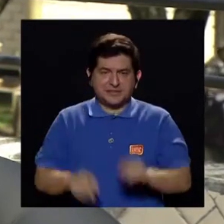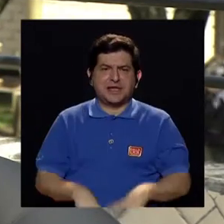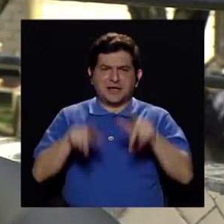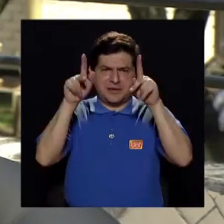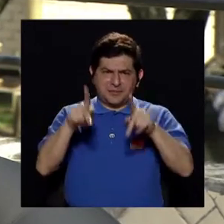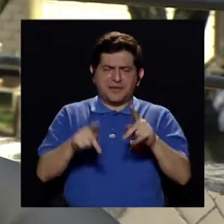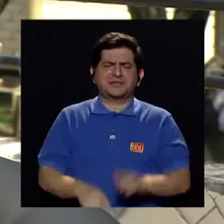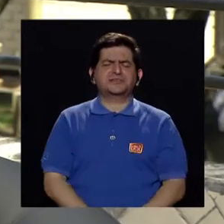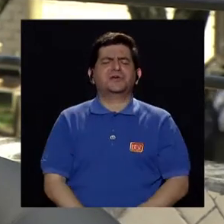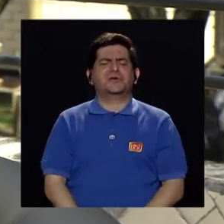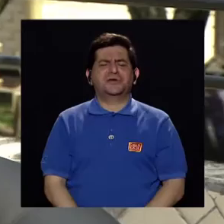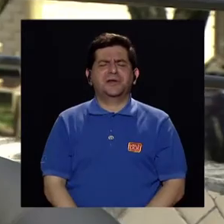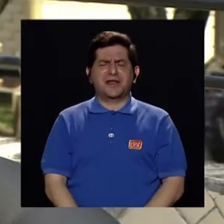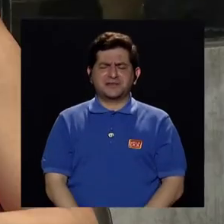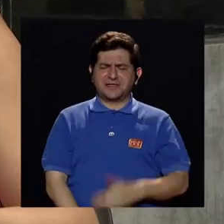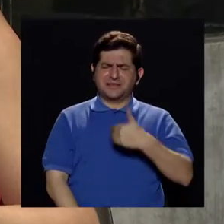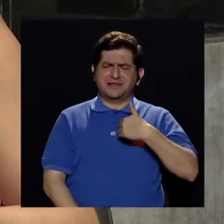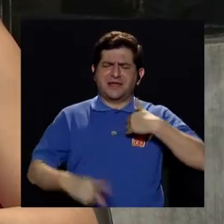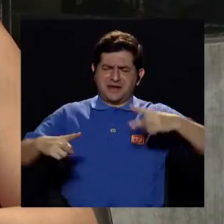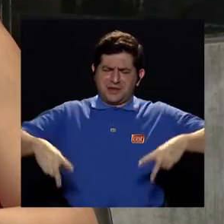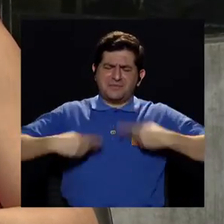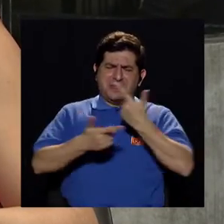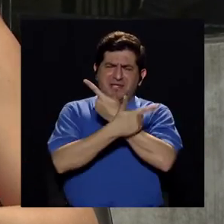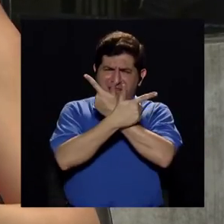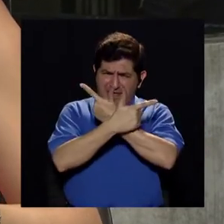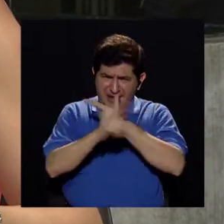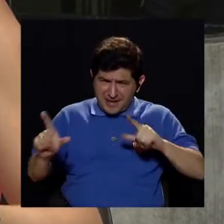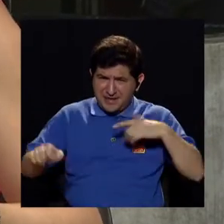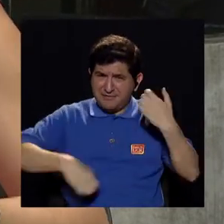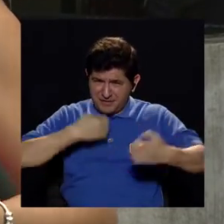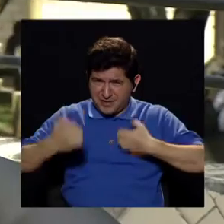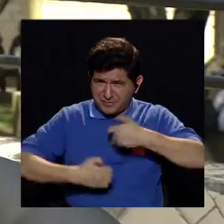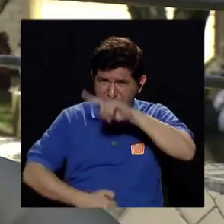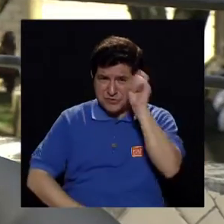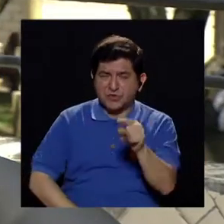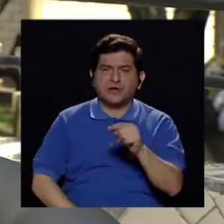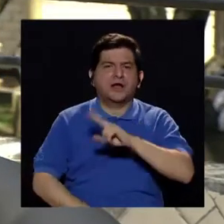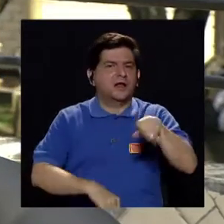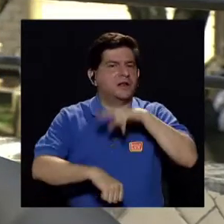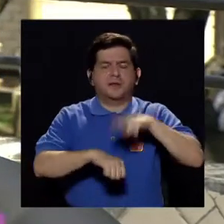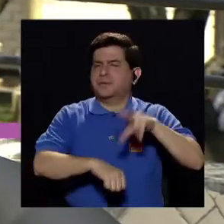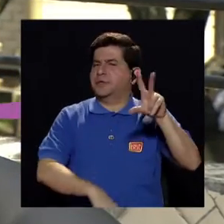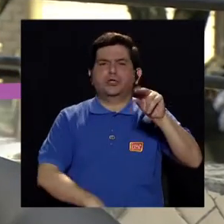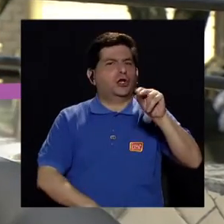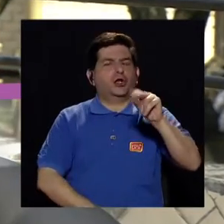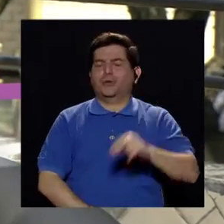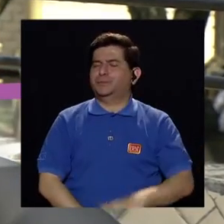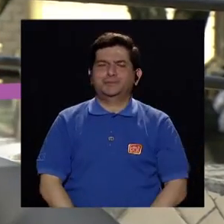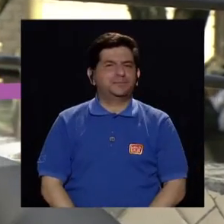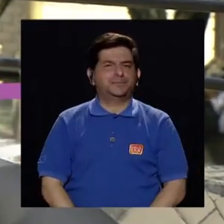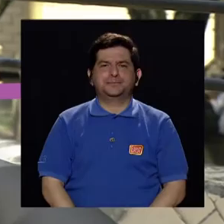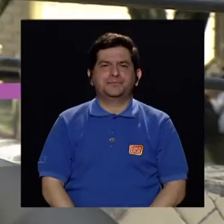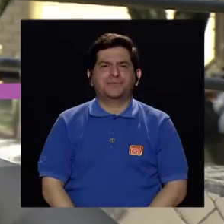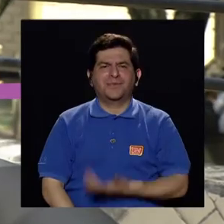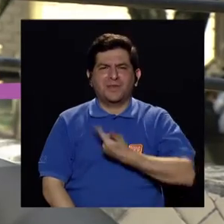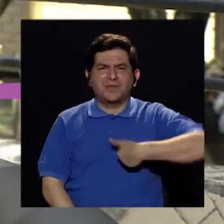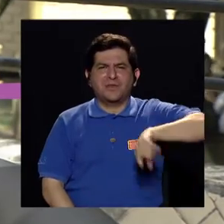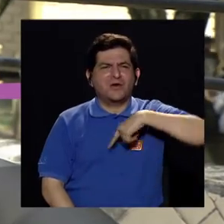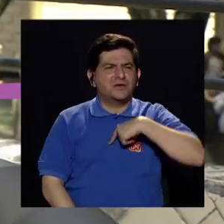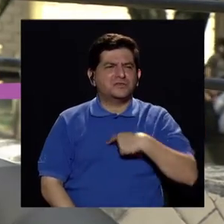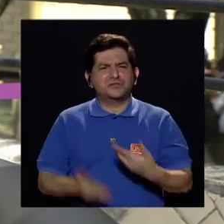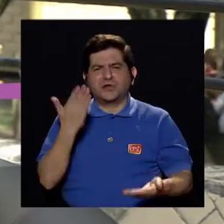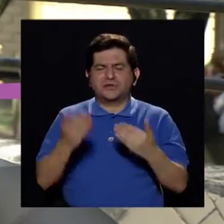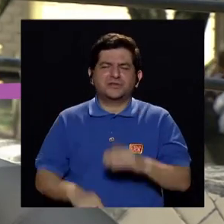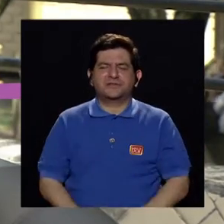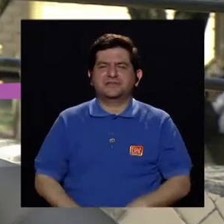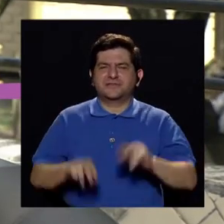personas vivimos libremente, emocionalmente hablando? Normalmente no. Normalmente estamos un